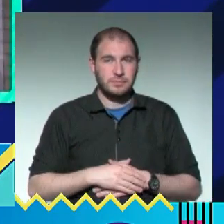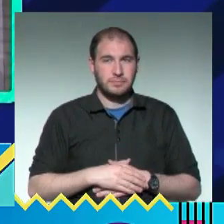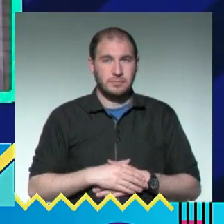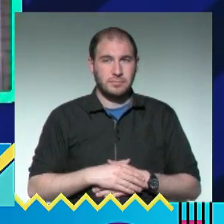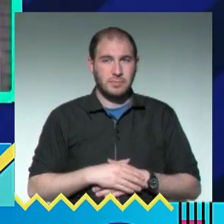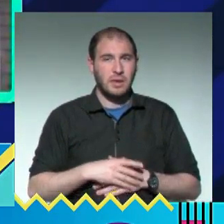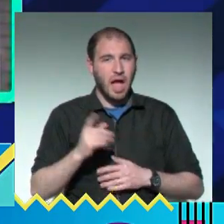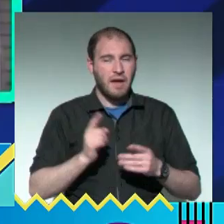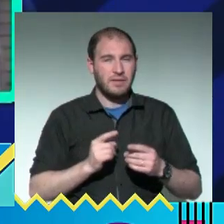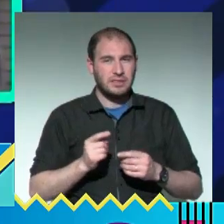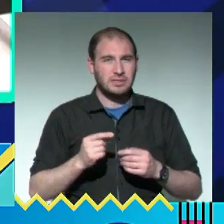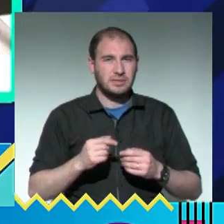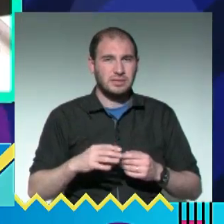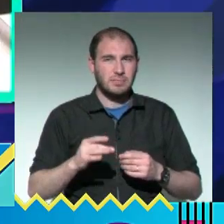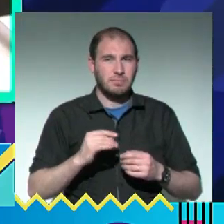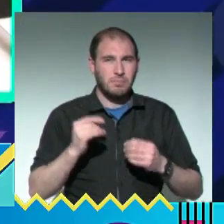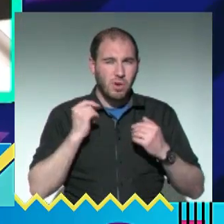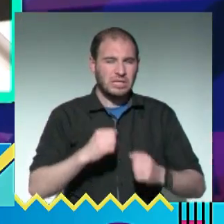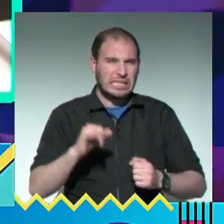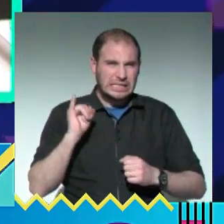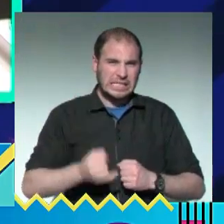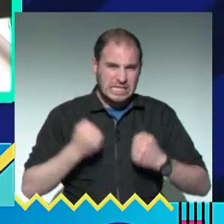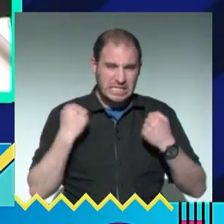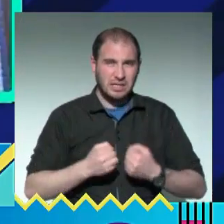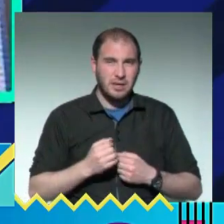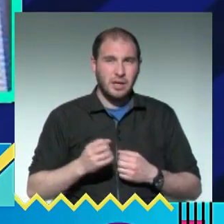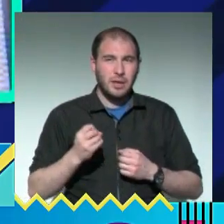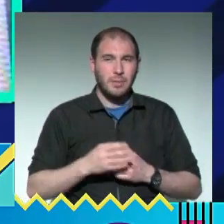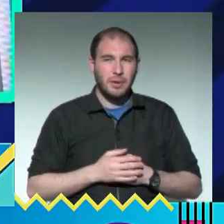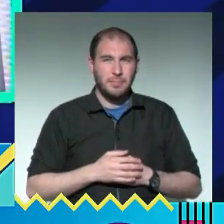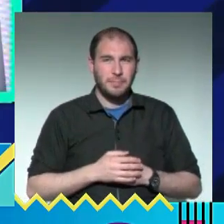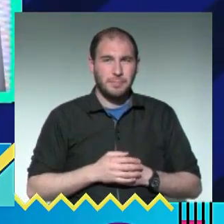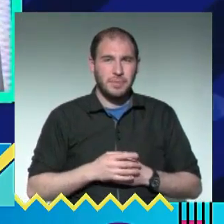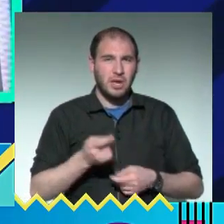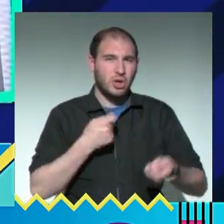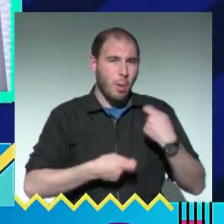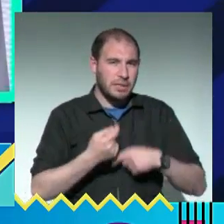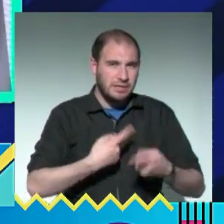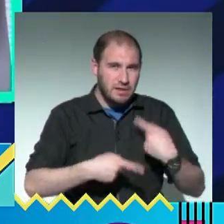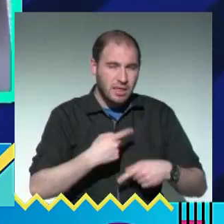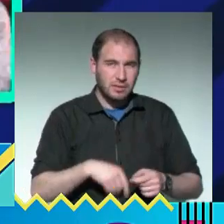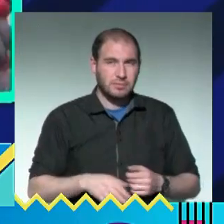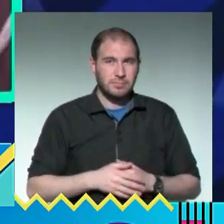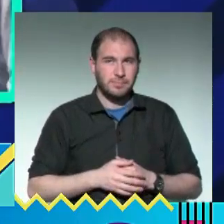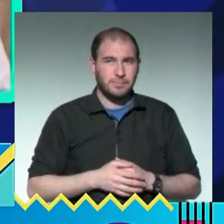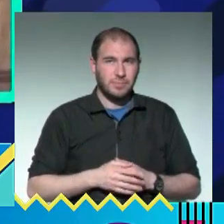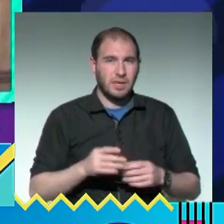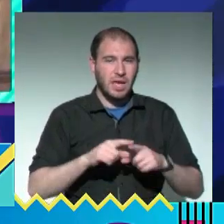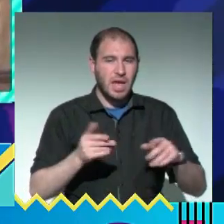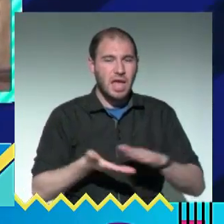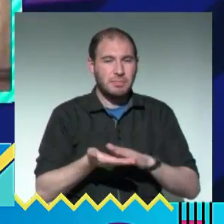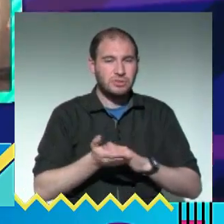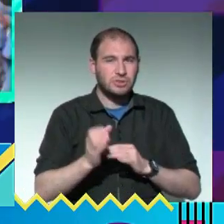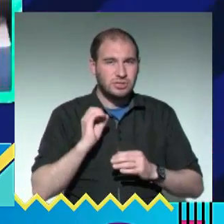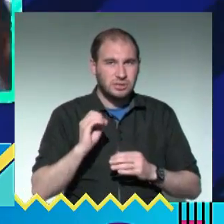no es necesario ponerte un chaleco de fuerza, o el chaleco de fuerza que nos pusimos en la convertibilidad de emisión cero si